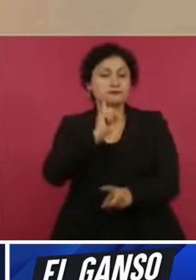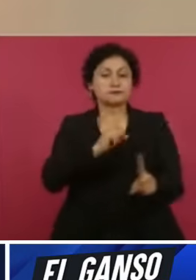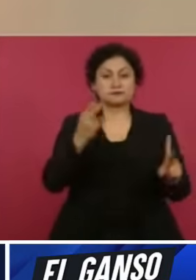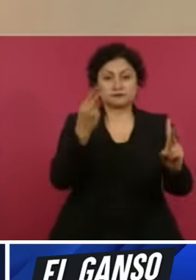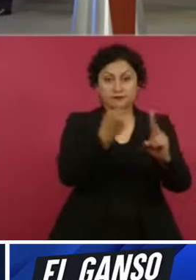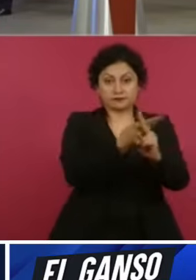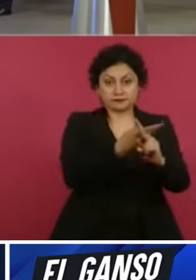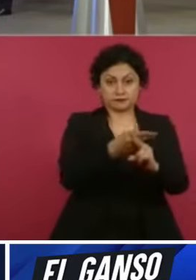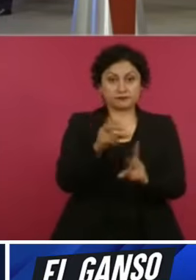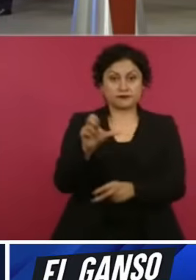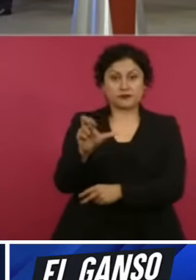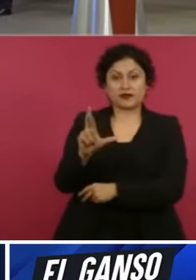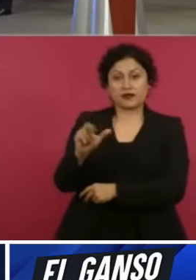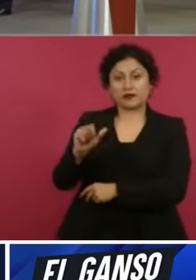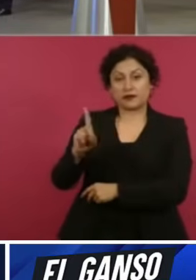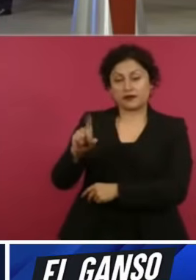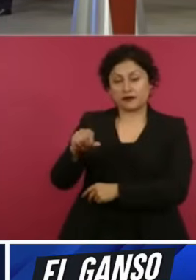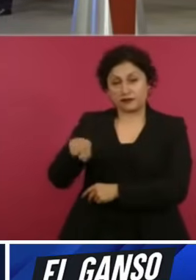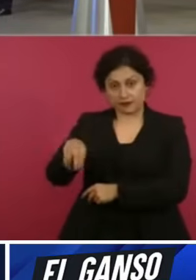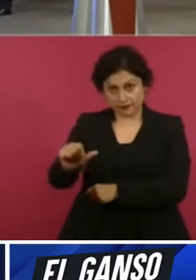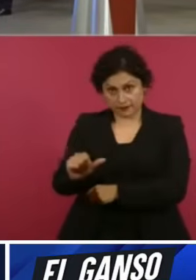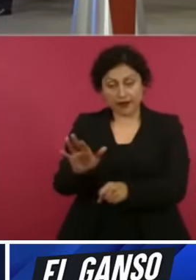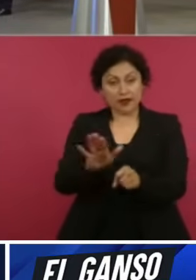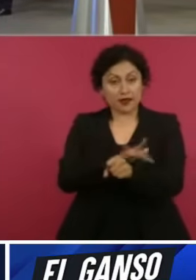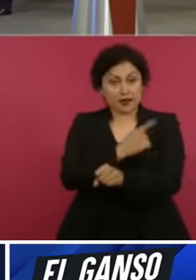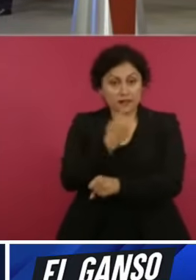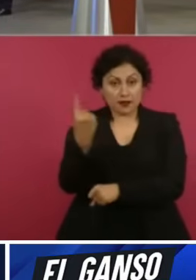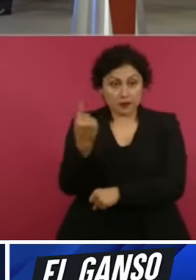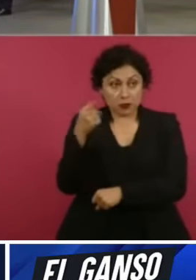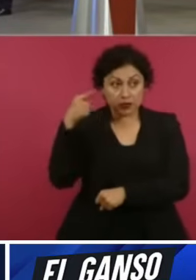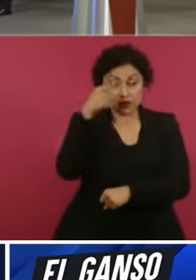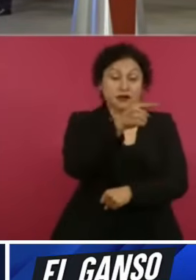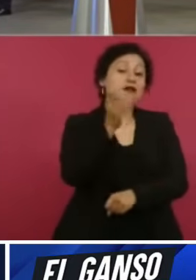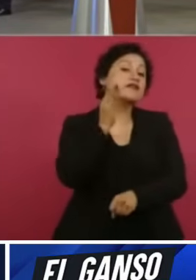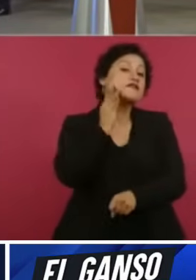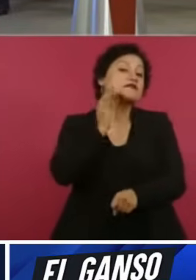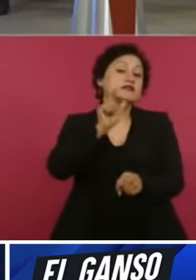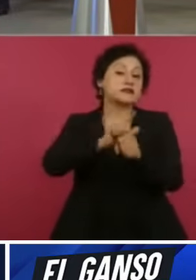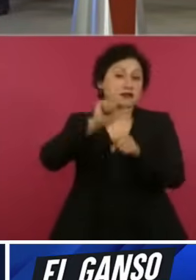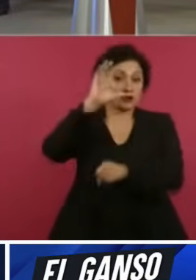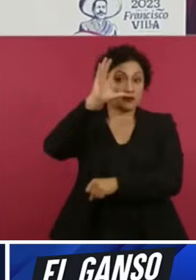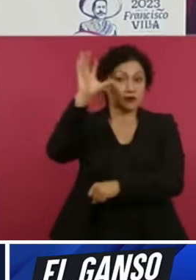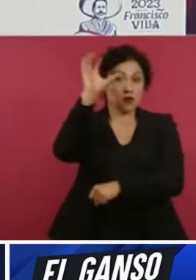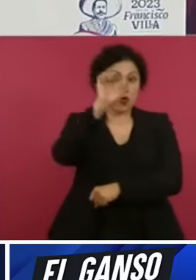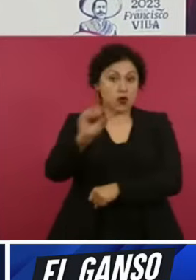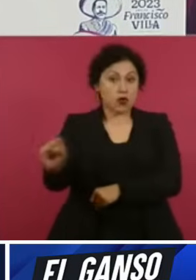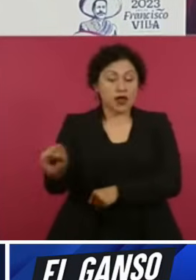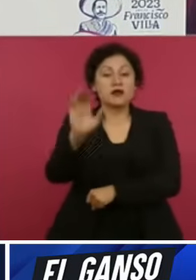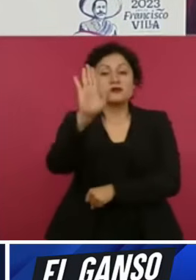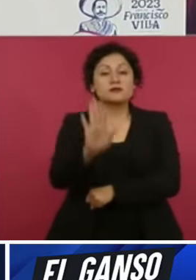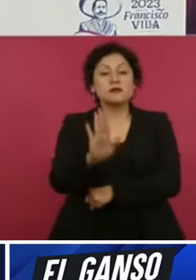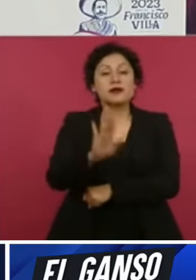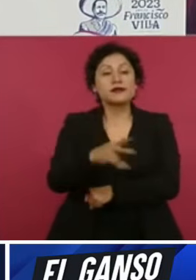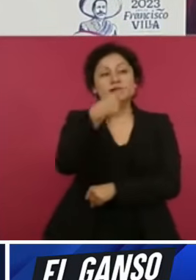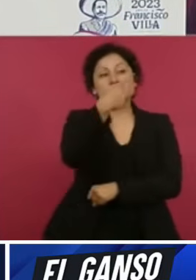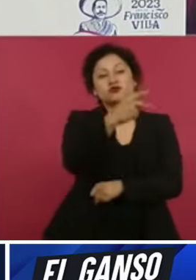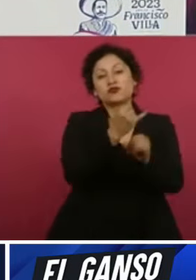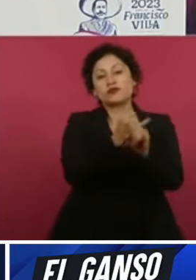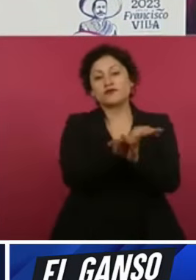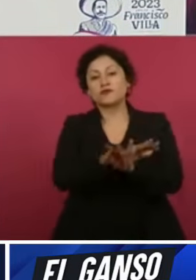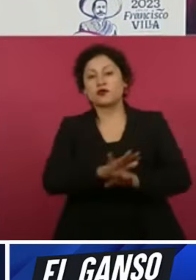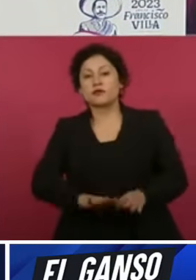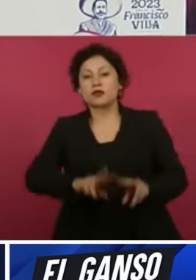de Ariadna ya que el fiscal la fiscalía de Morelos intentó ocultar el feminicidio